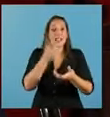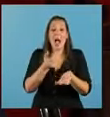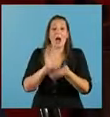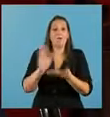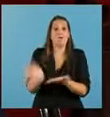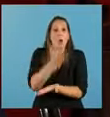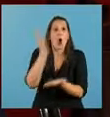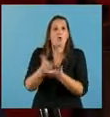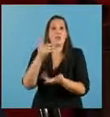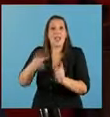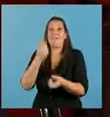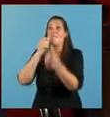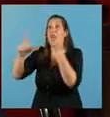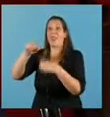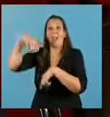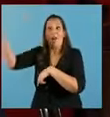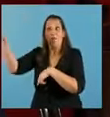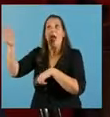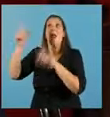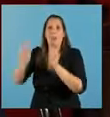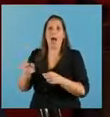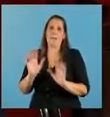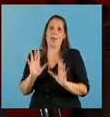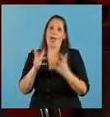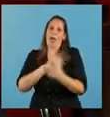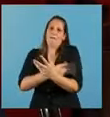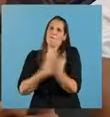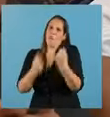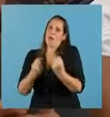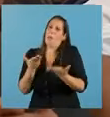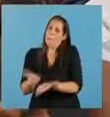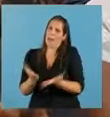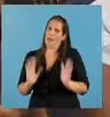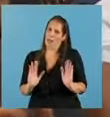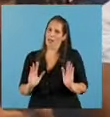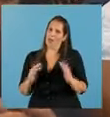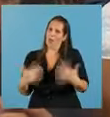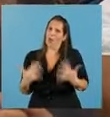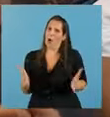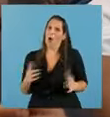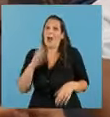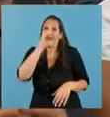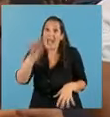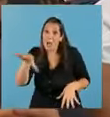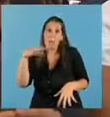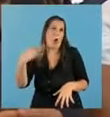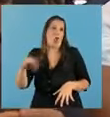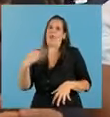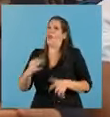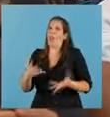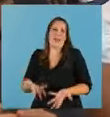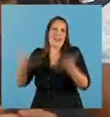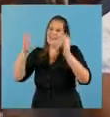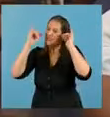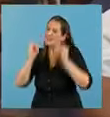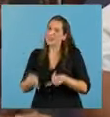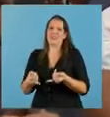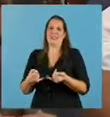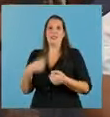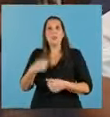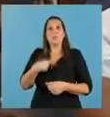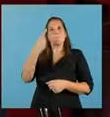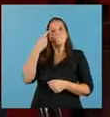en la Argentina de hoy. Que el campo crezca es uno de nuestros objetivos. Nos hemos ocupado de mejorar las